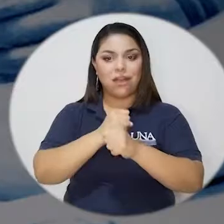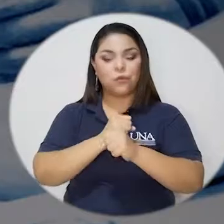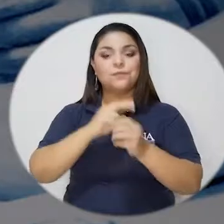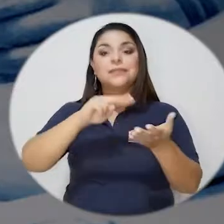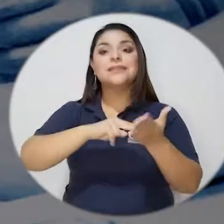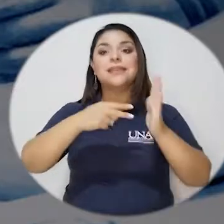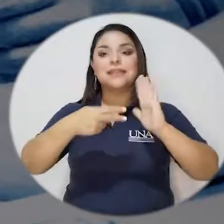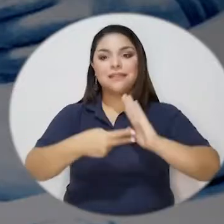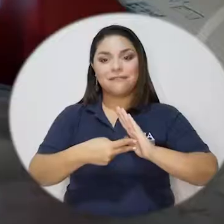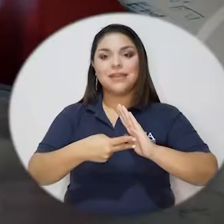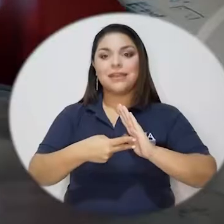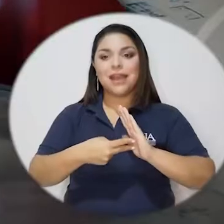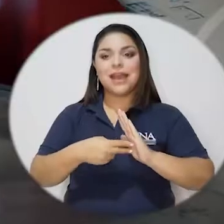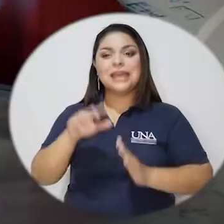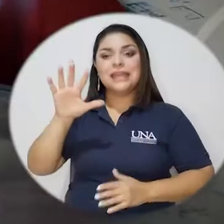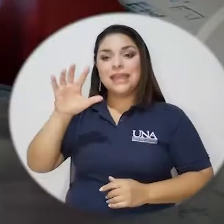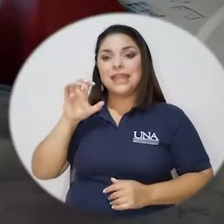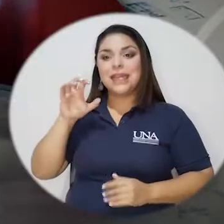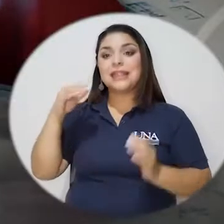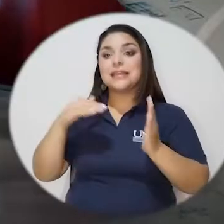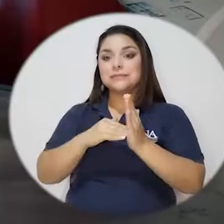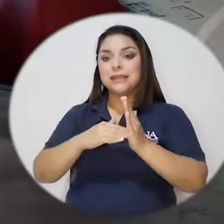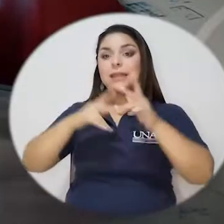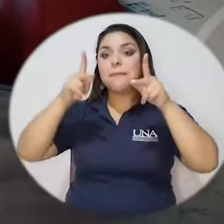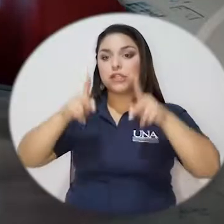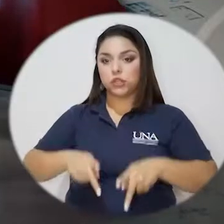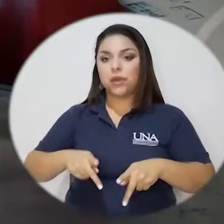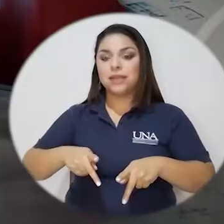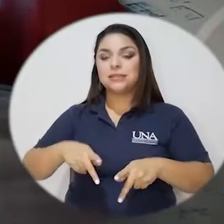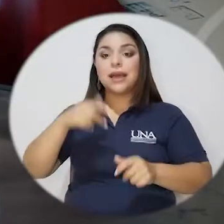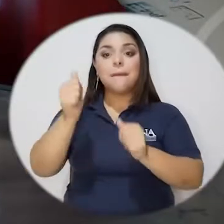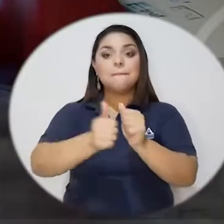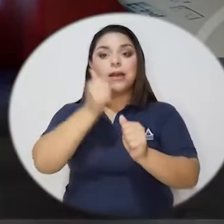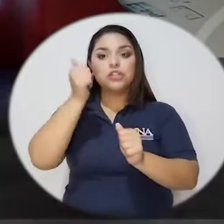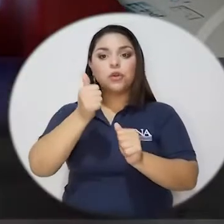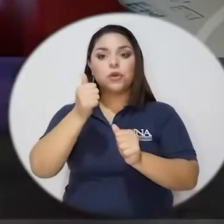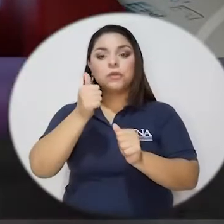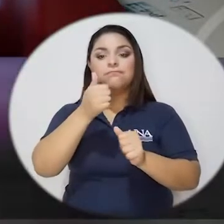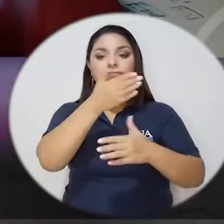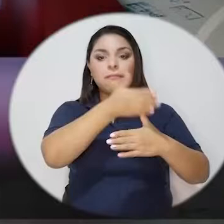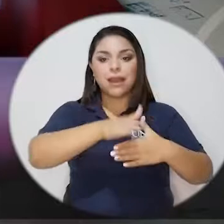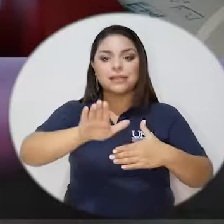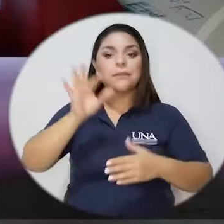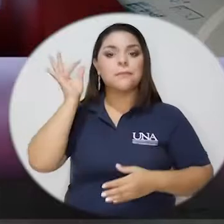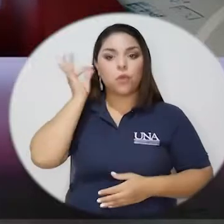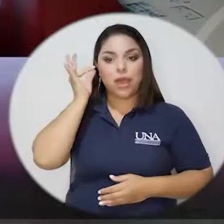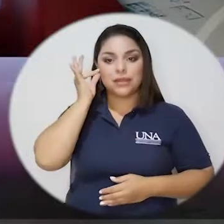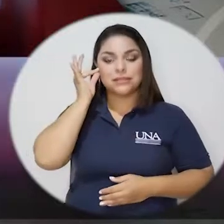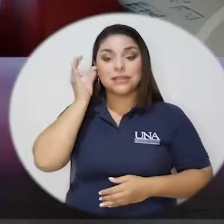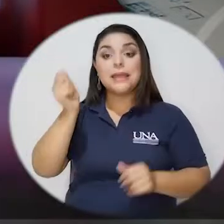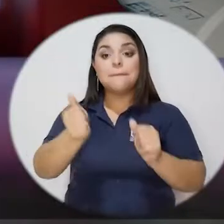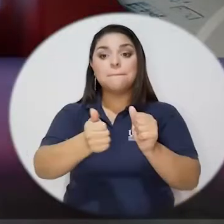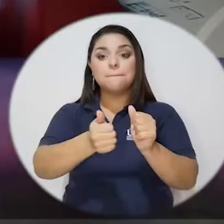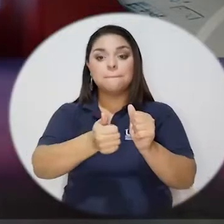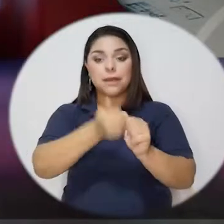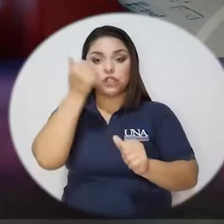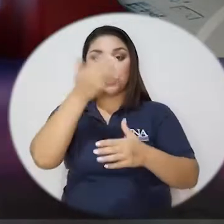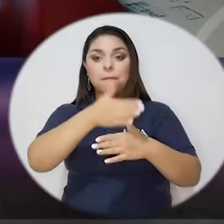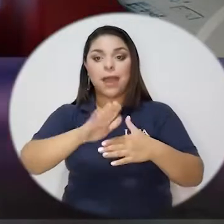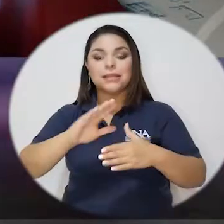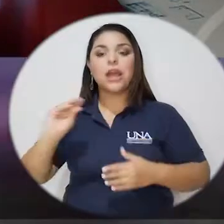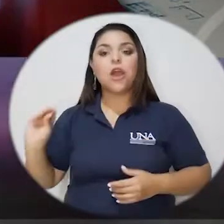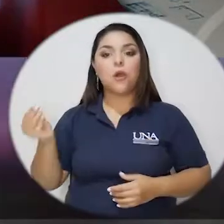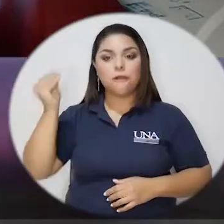Eso significa prácticamente 500,000 personas. La mayor parte son mujeres y la mayor parte también